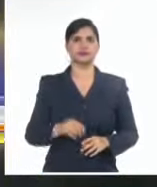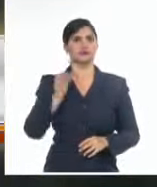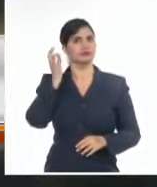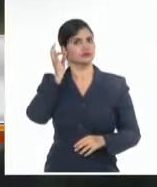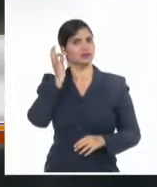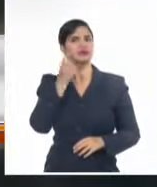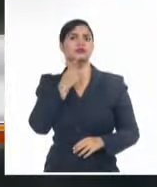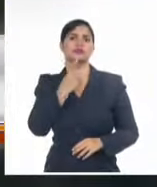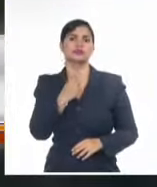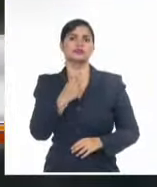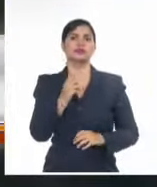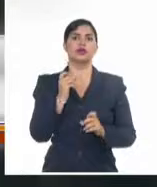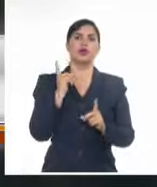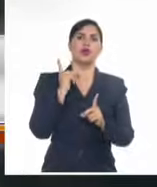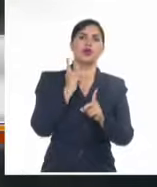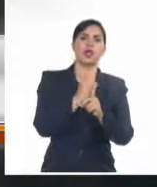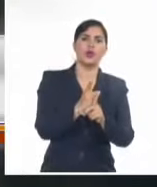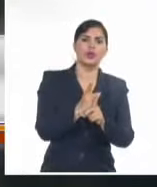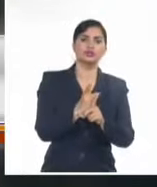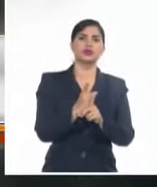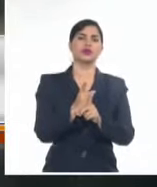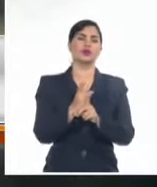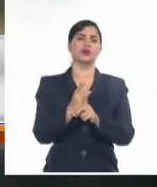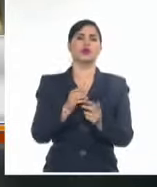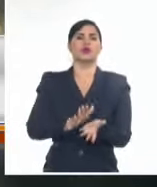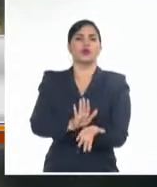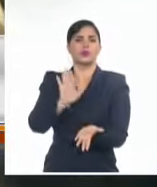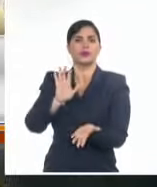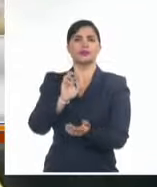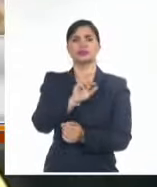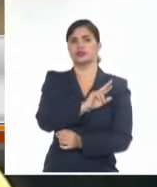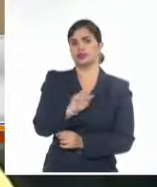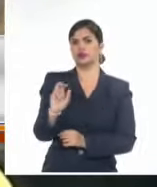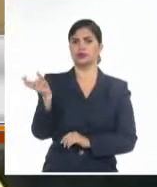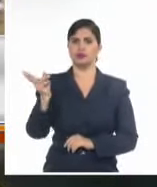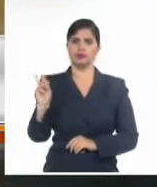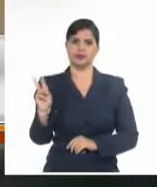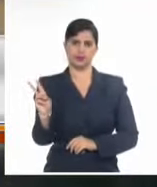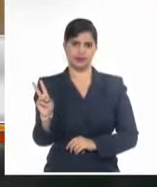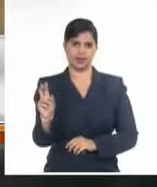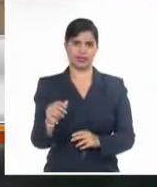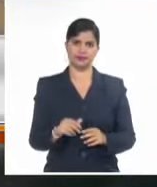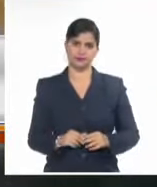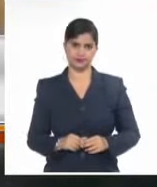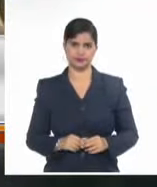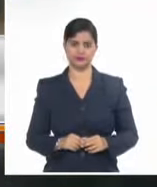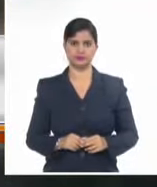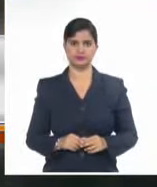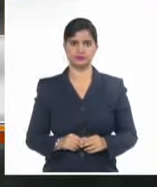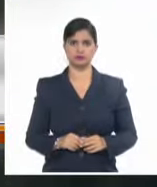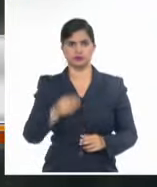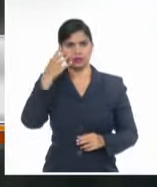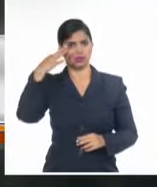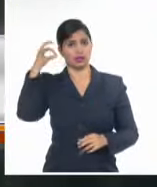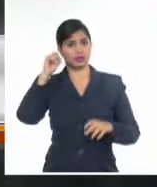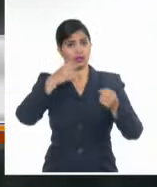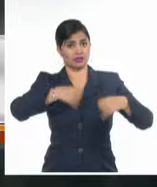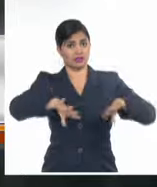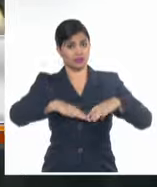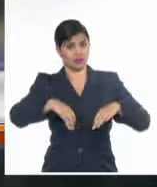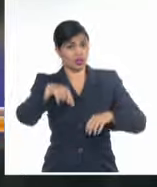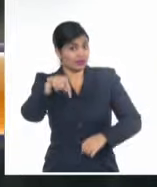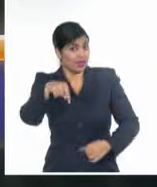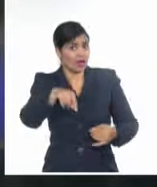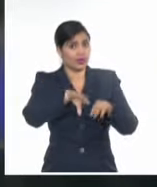y de compromiso con la revolución bolivariana, de tomar conciencia del tamaño de las tareas que tenemos por delante. Porque como decía